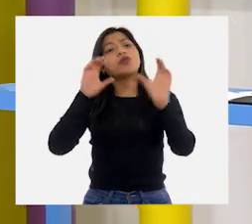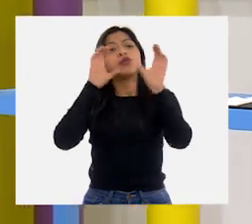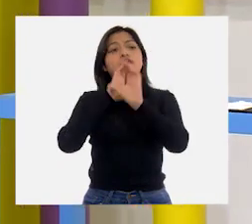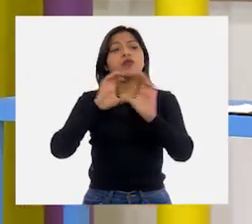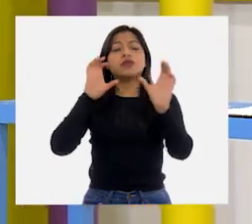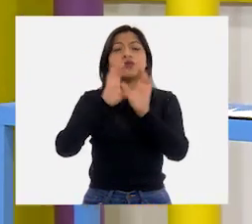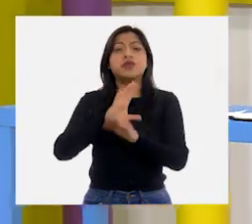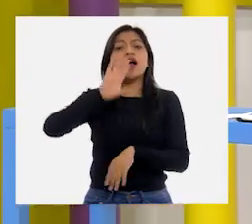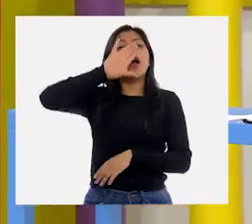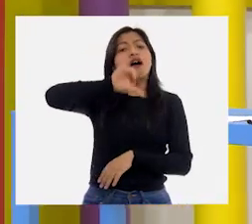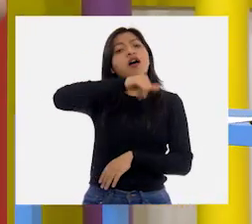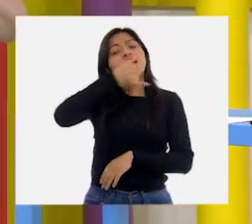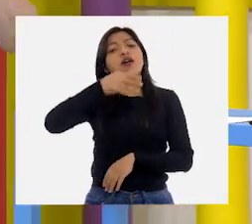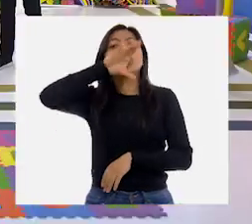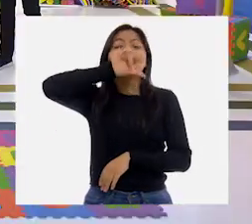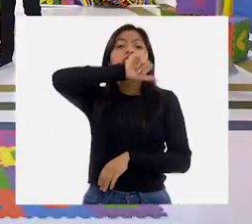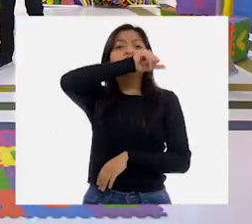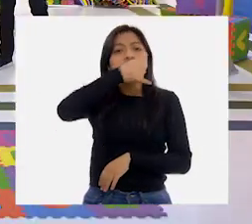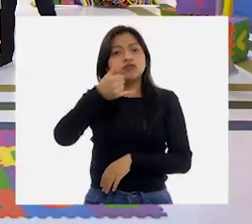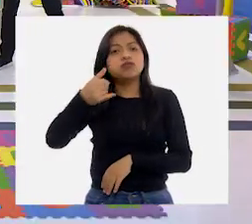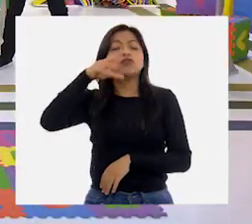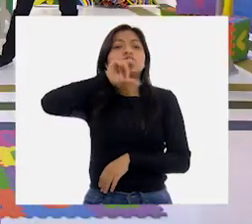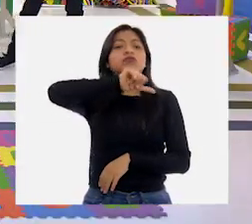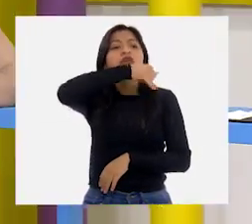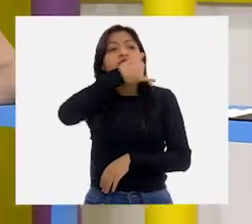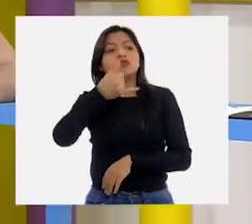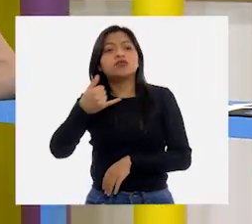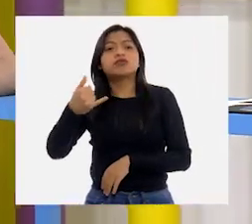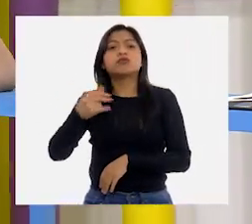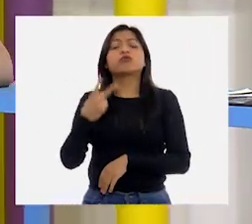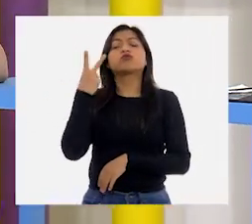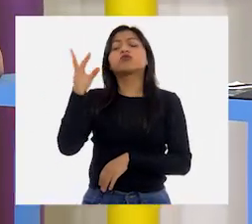Ay, ay, ay, ay, dos